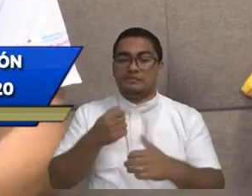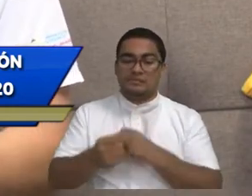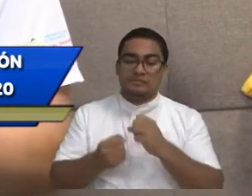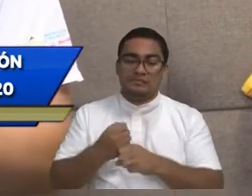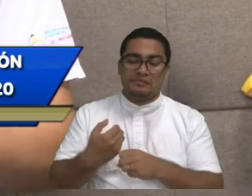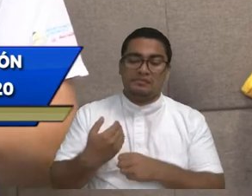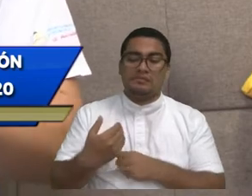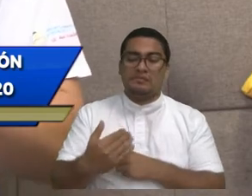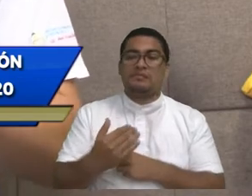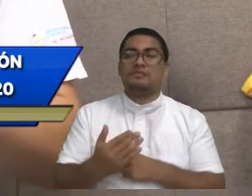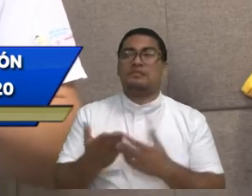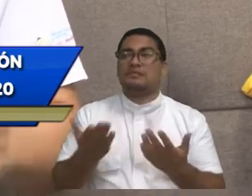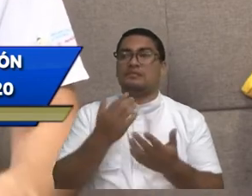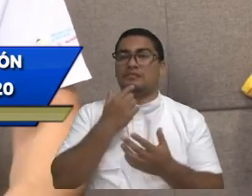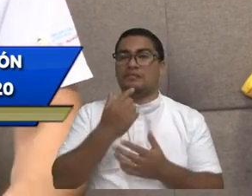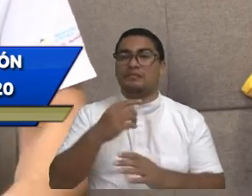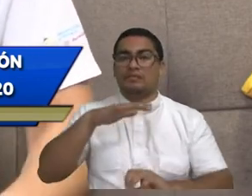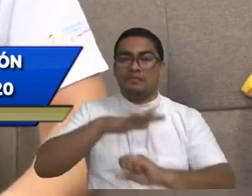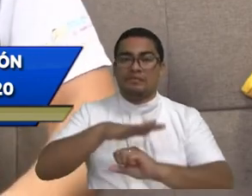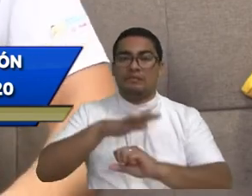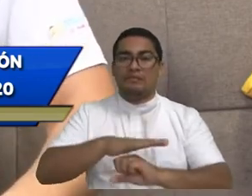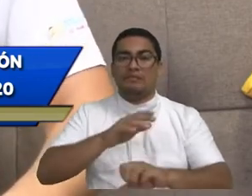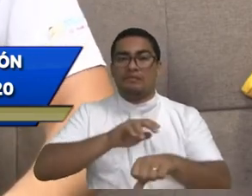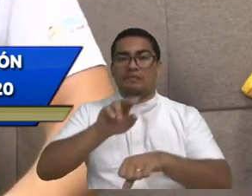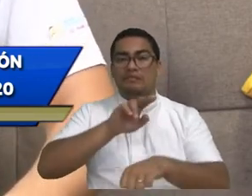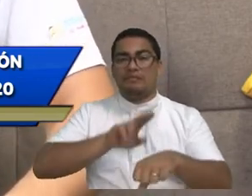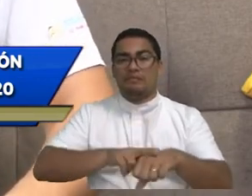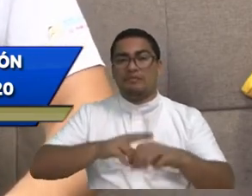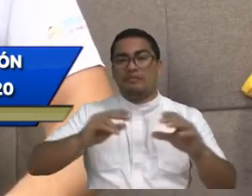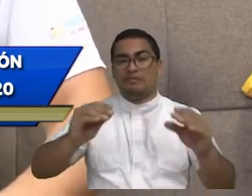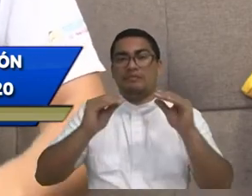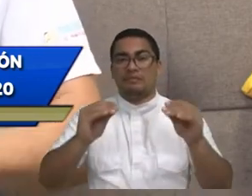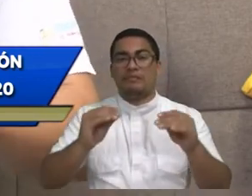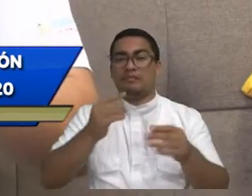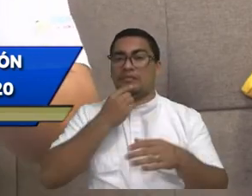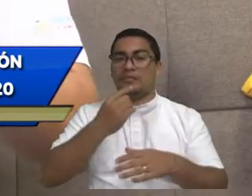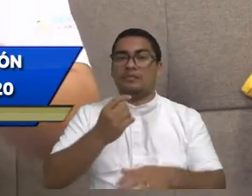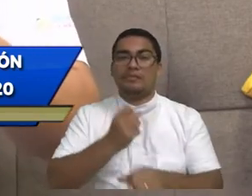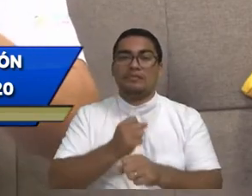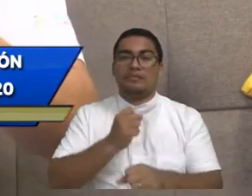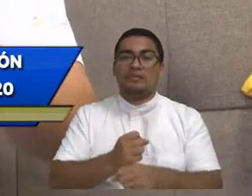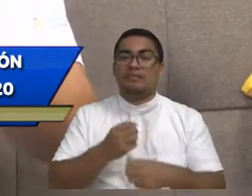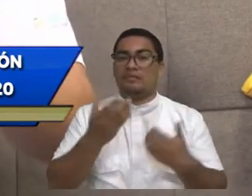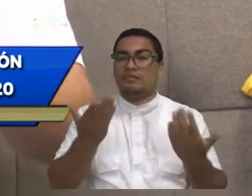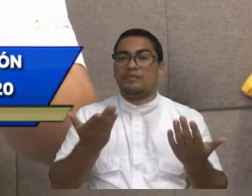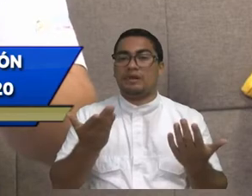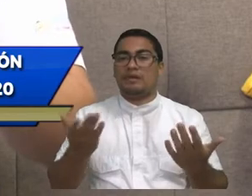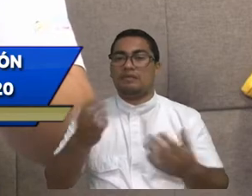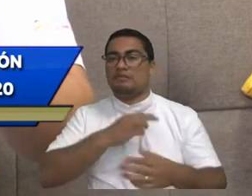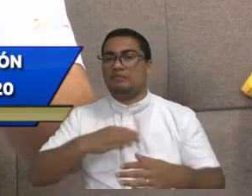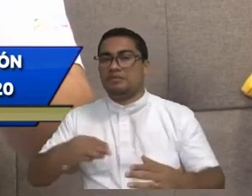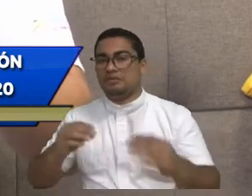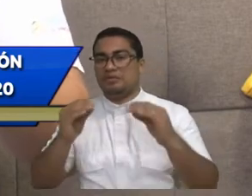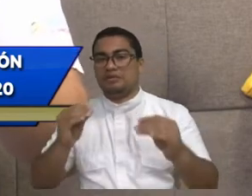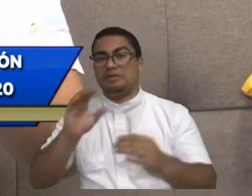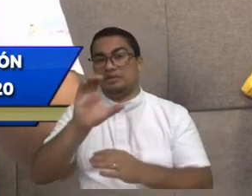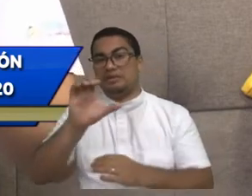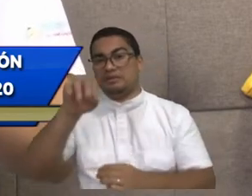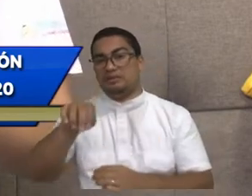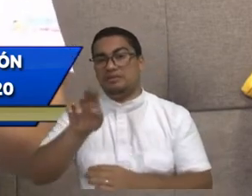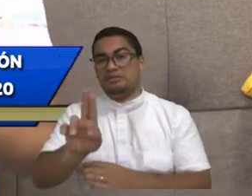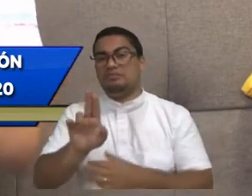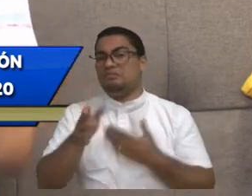y desde la comisión nacional de educación estamos trabajando con el mineduc con la s en eeuu para